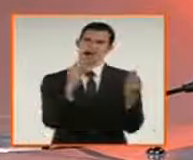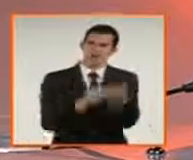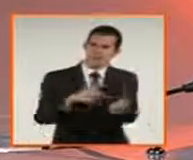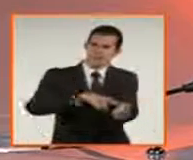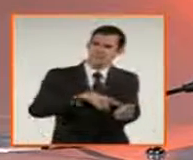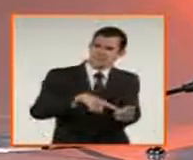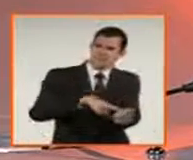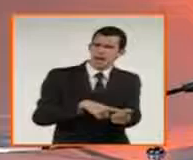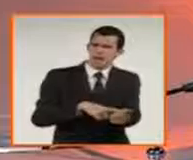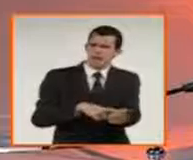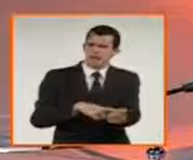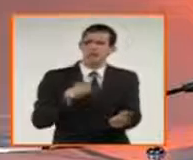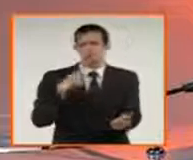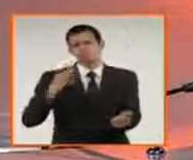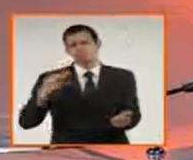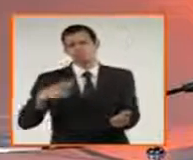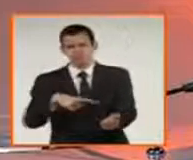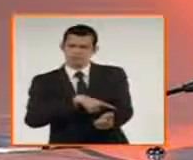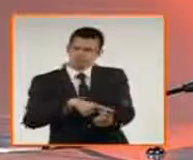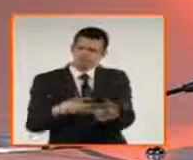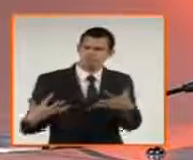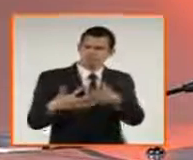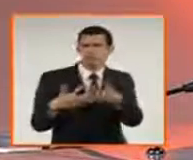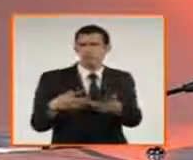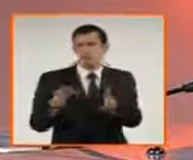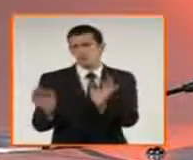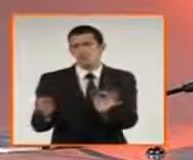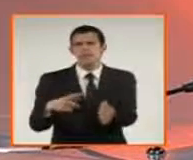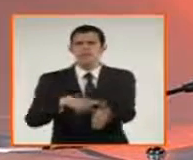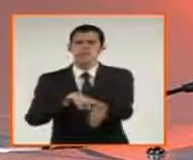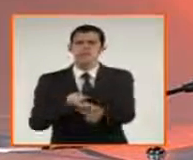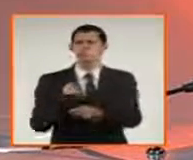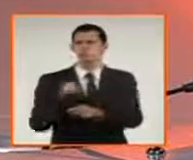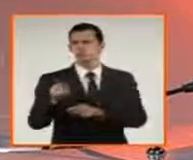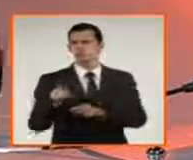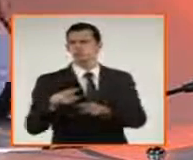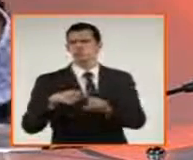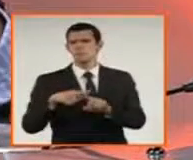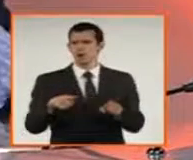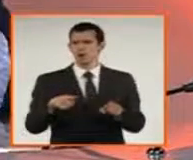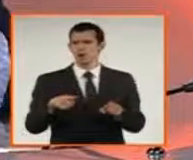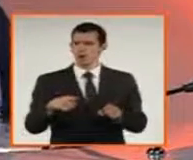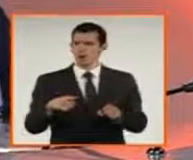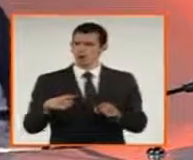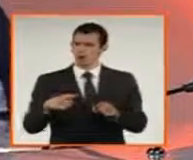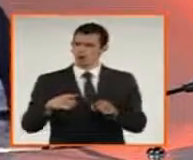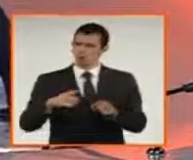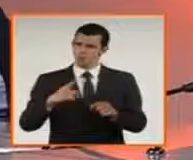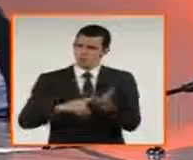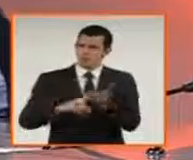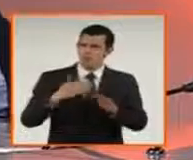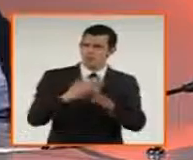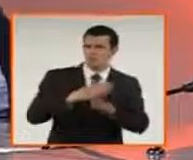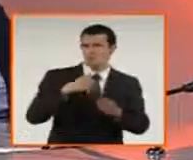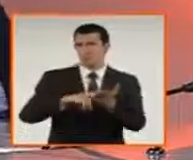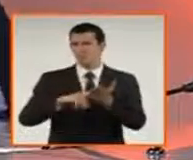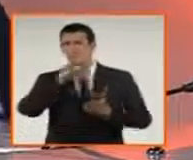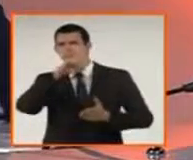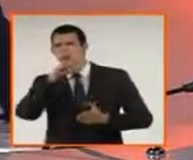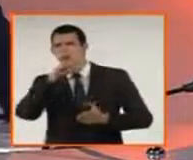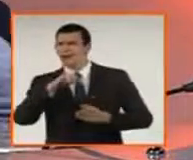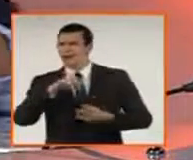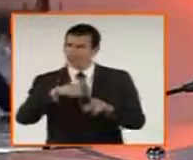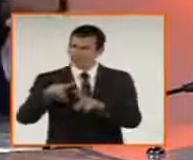familia afectiva trasciende los mares de la sangre. Y mire que hay familias afectivas. Yo creo que ya somos más las familias afectivas a veces que las